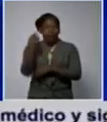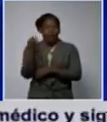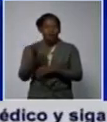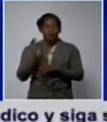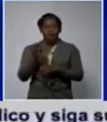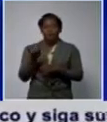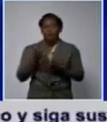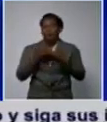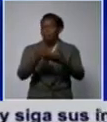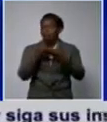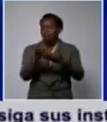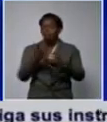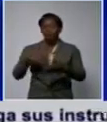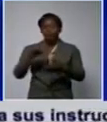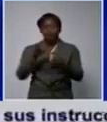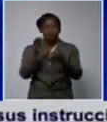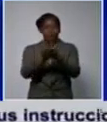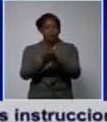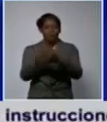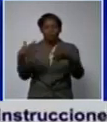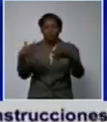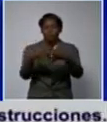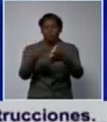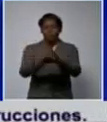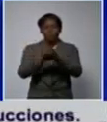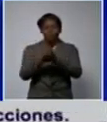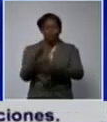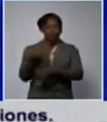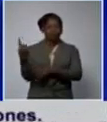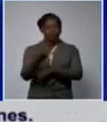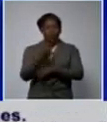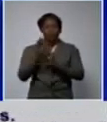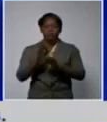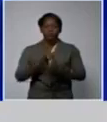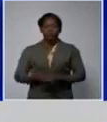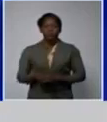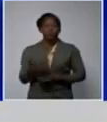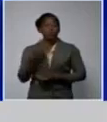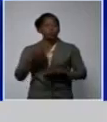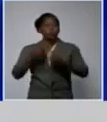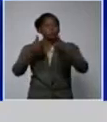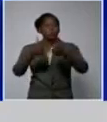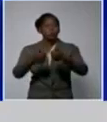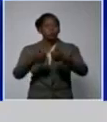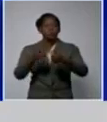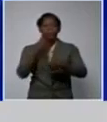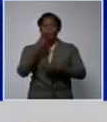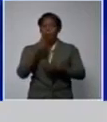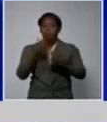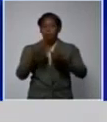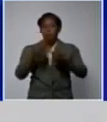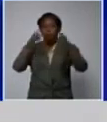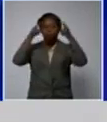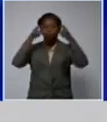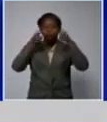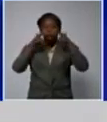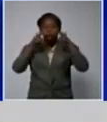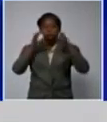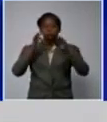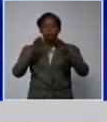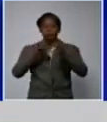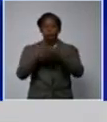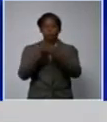un gesto de este tipo. Además se hizo con una limpieza que evitó que se contagiara